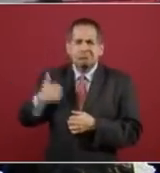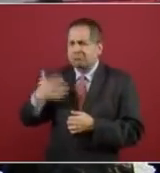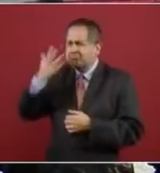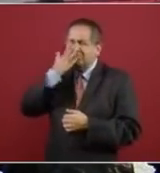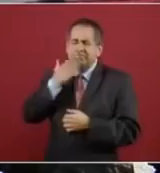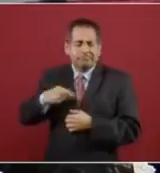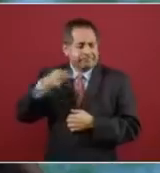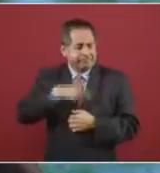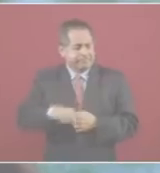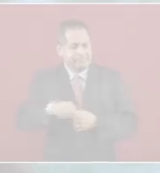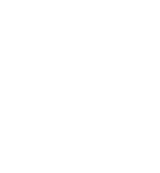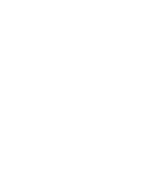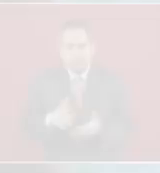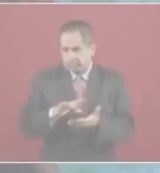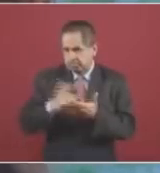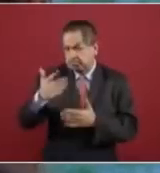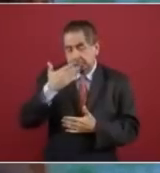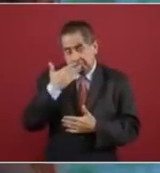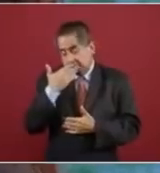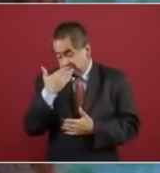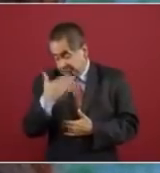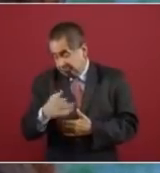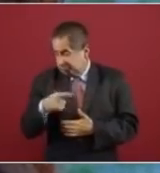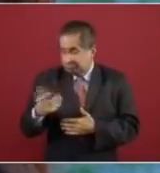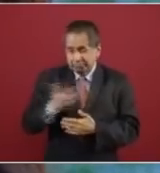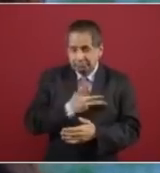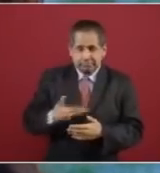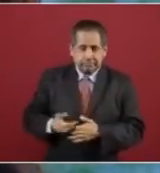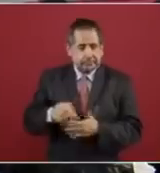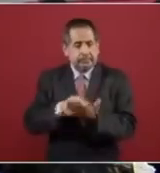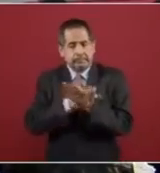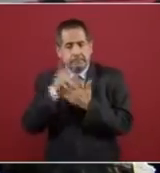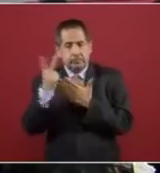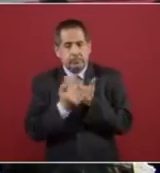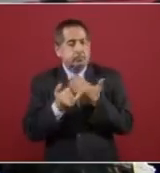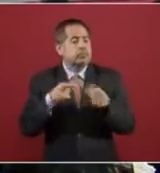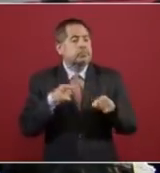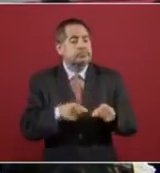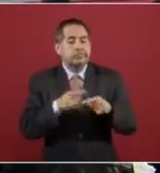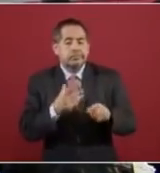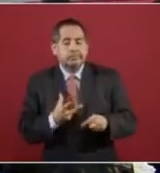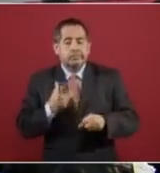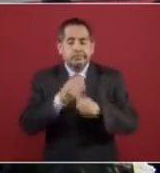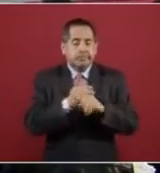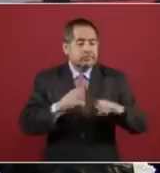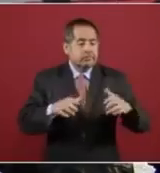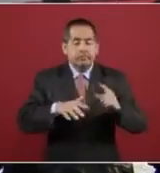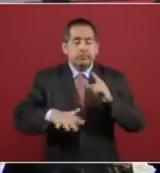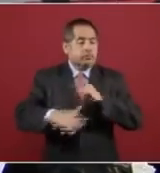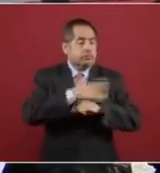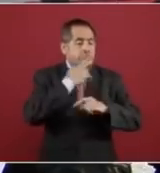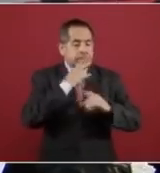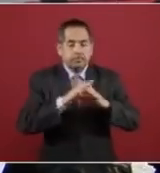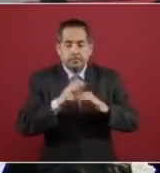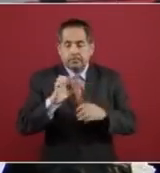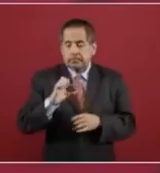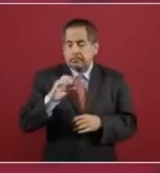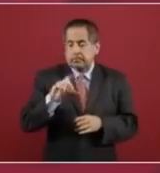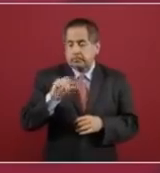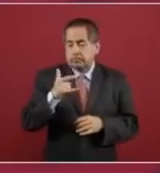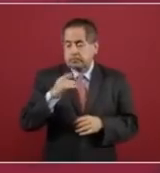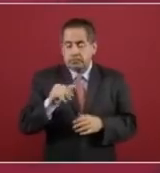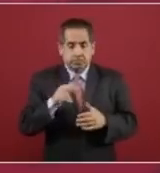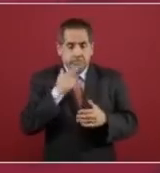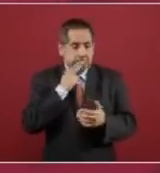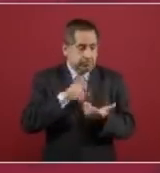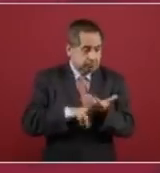soñado en el mundo. Este es un proyecto en donde se incorpora la parte ambiental, la parte ecológica, finalmente es un área